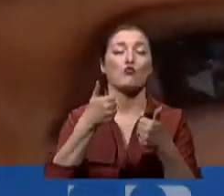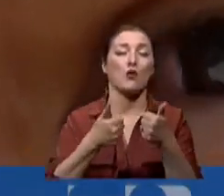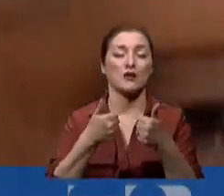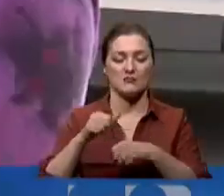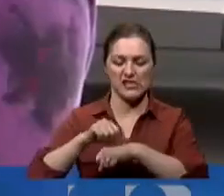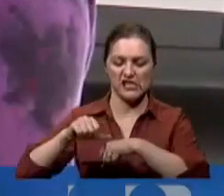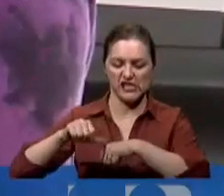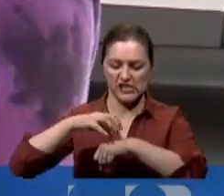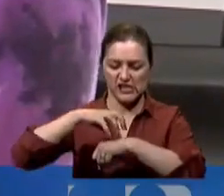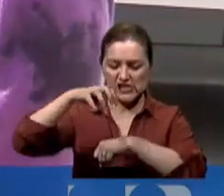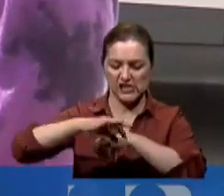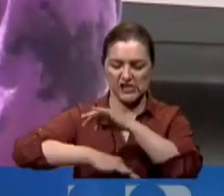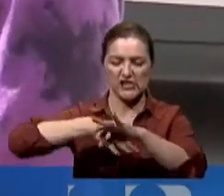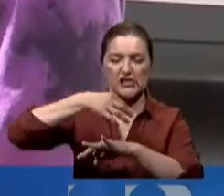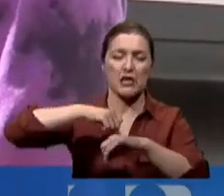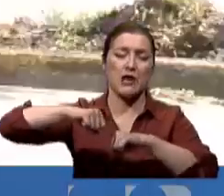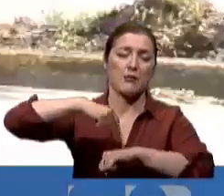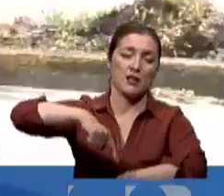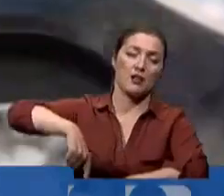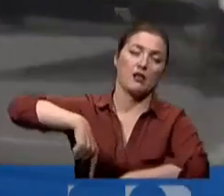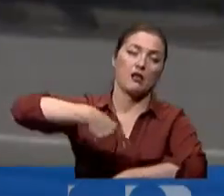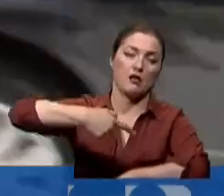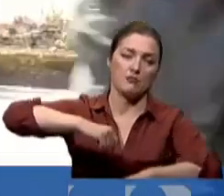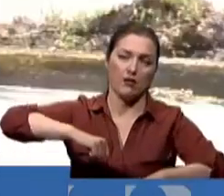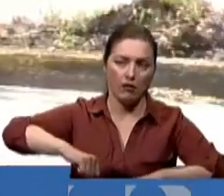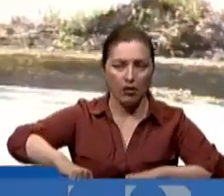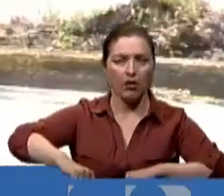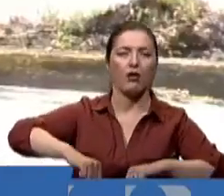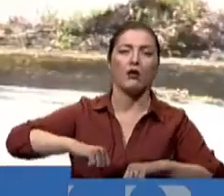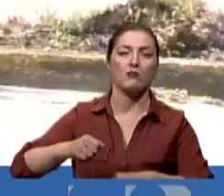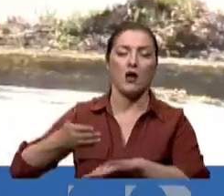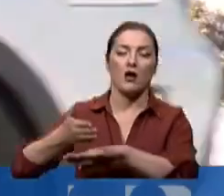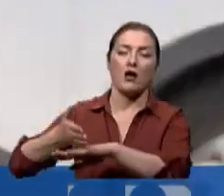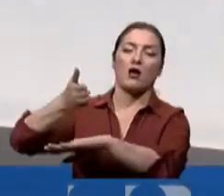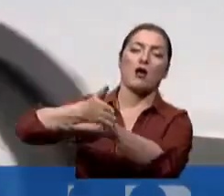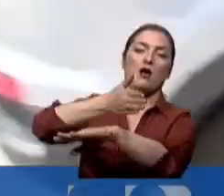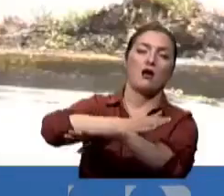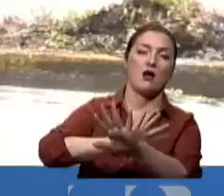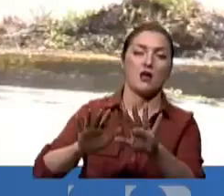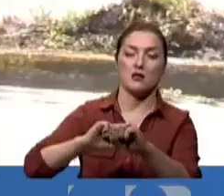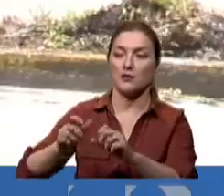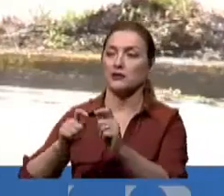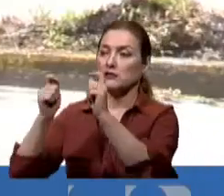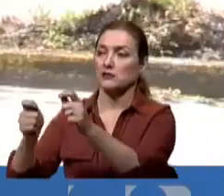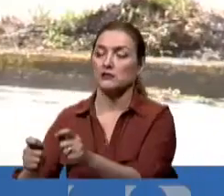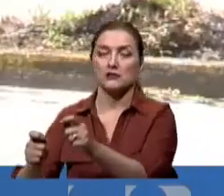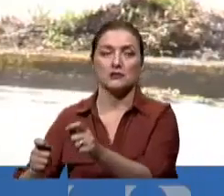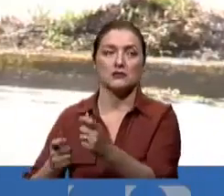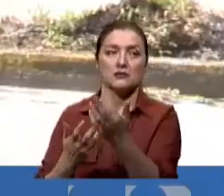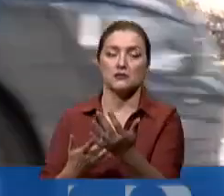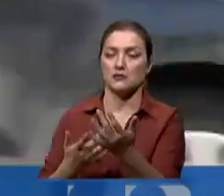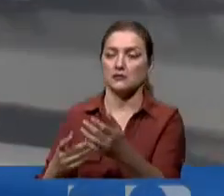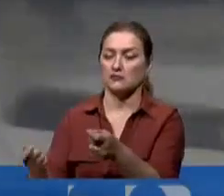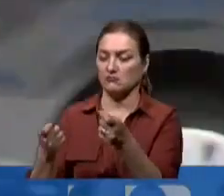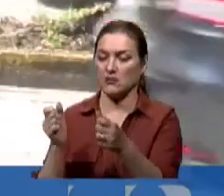un trasplante son los trámites burocráticos. Trámites antes de ayer los entregaron ya y bueno, y ahorita otra vez los